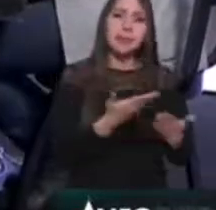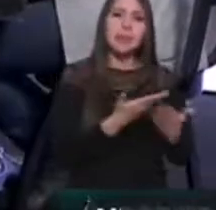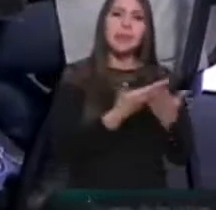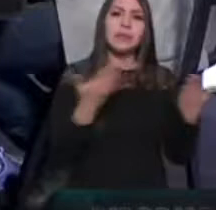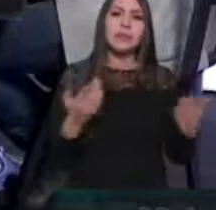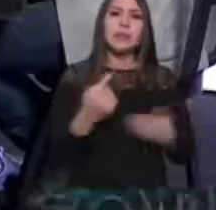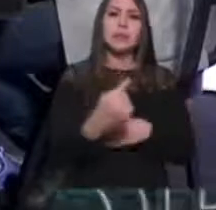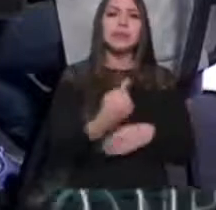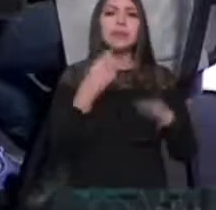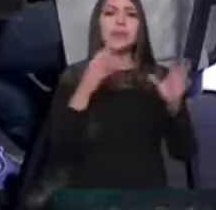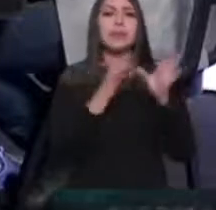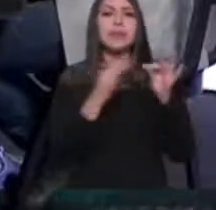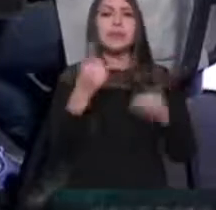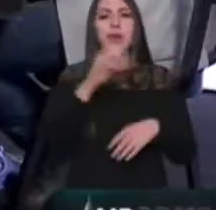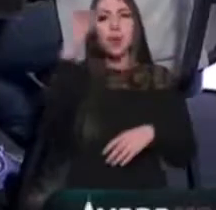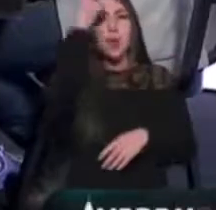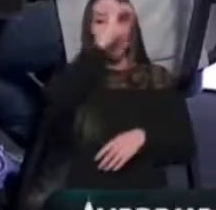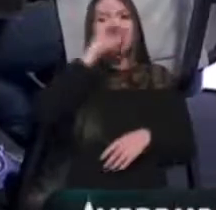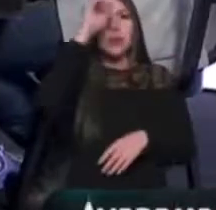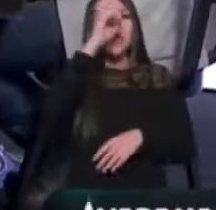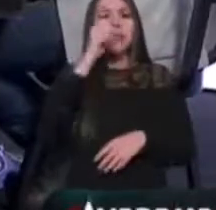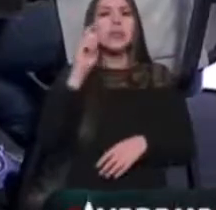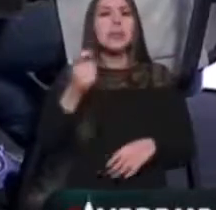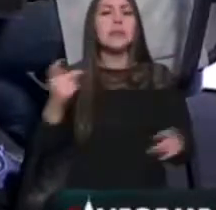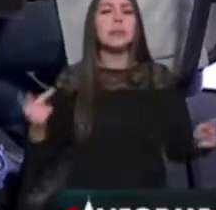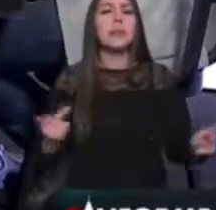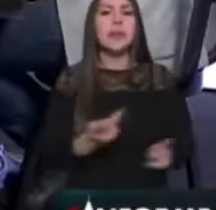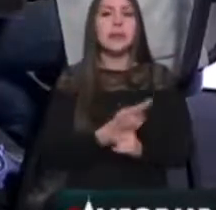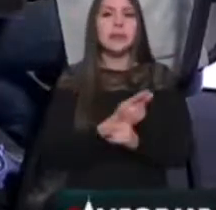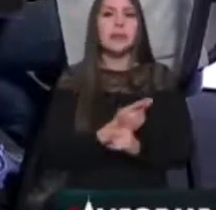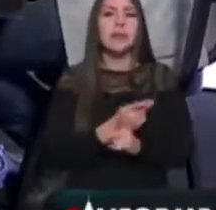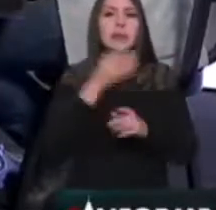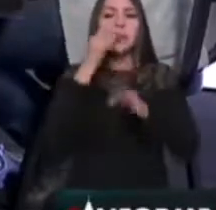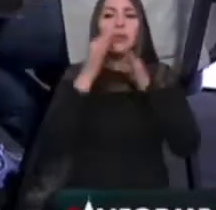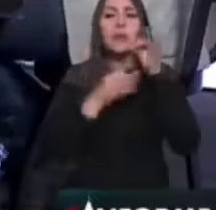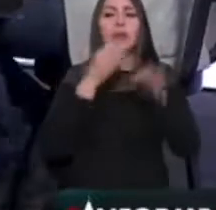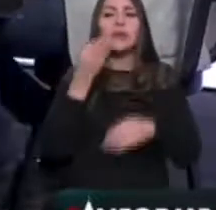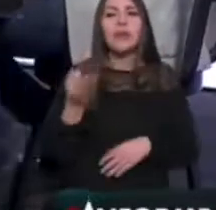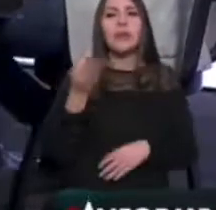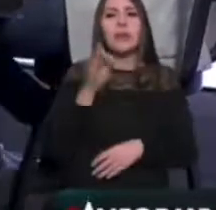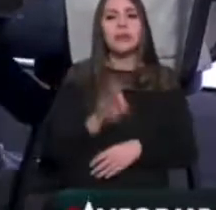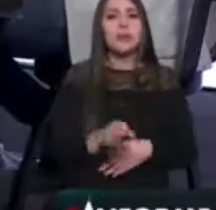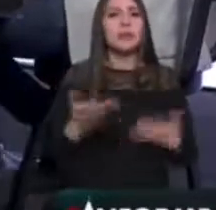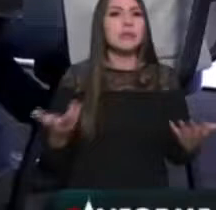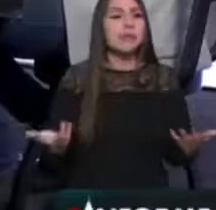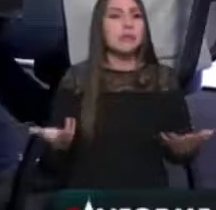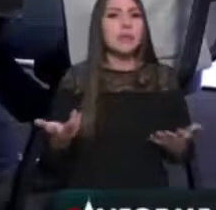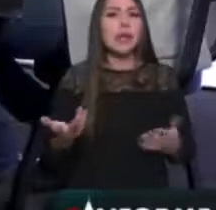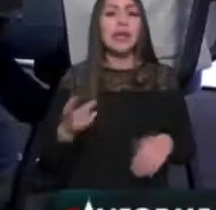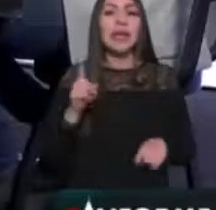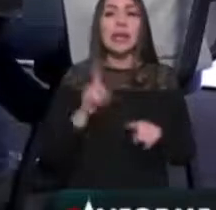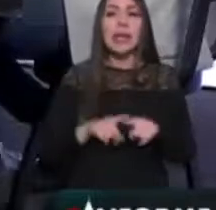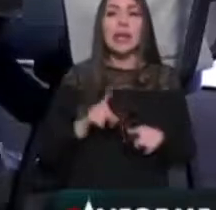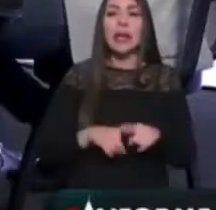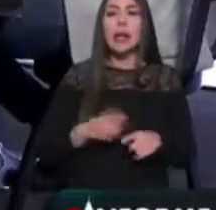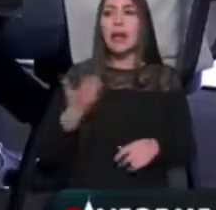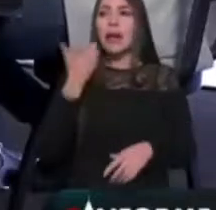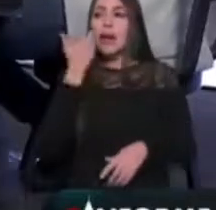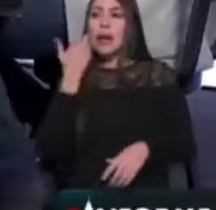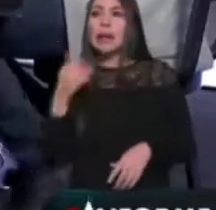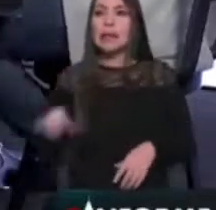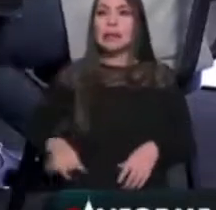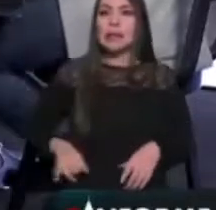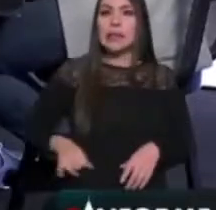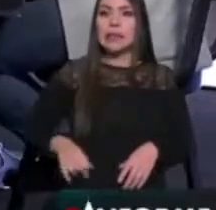un diagnóstico tuyo sobre esta situación de infodemia, a quién le conviene, a qué intereses